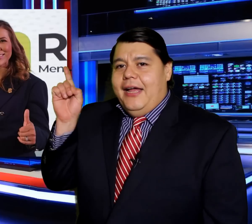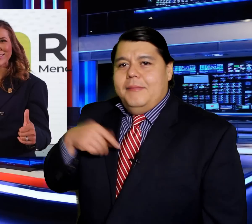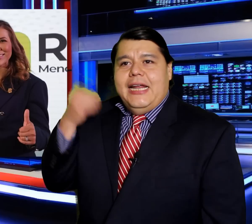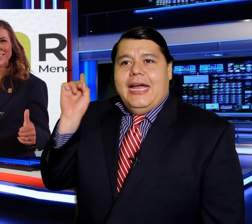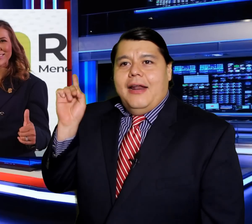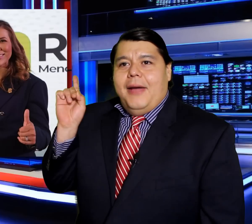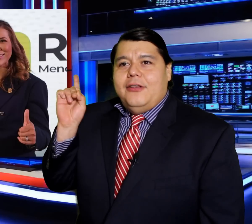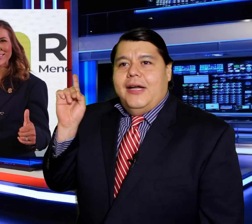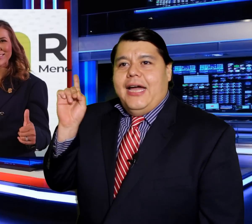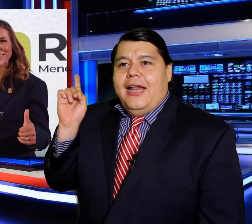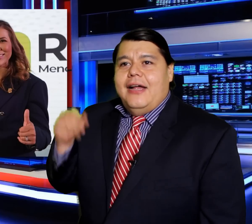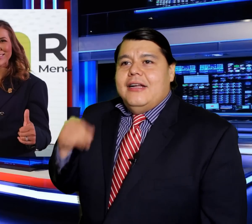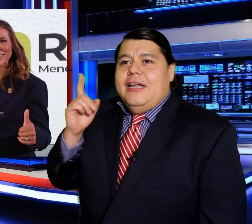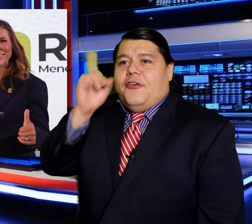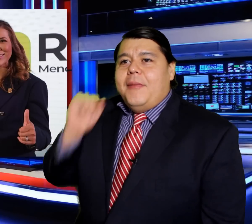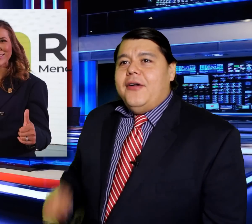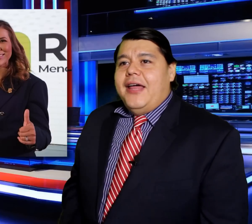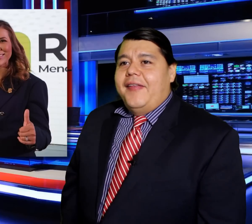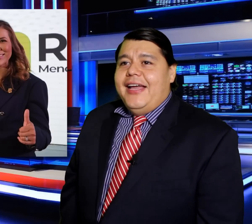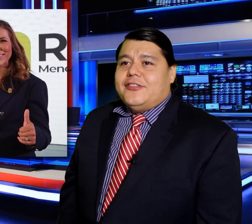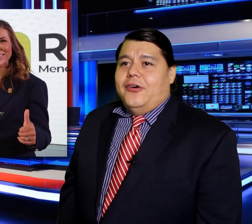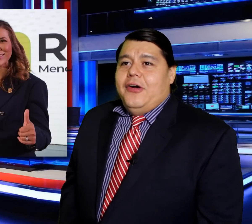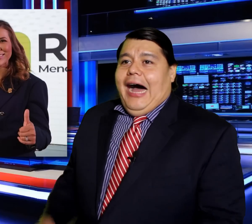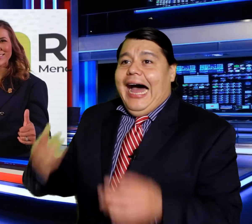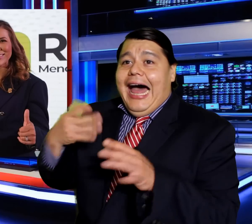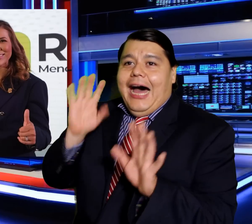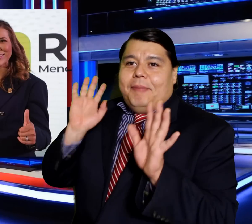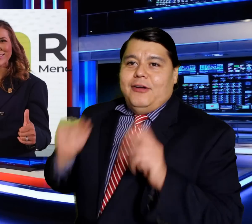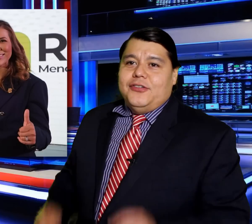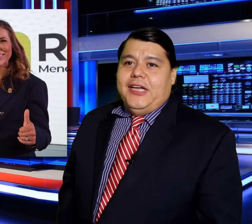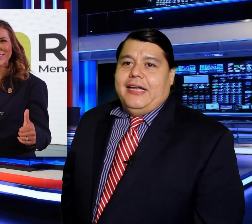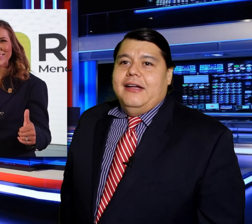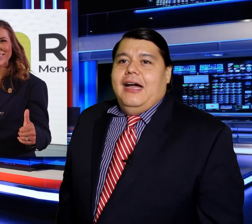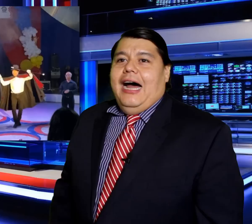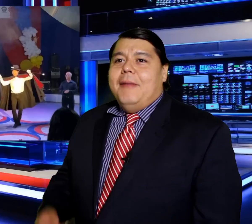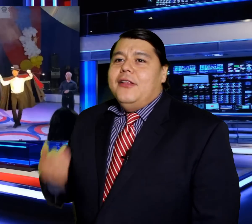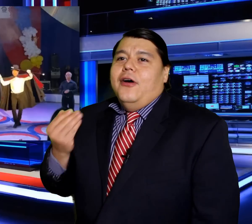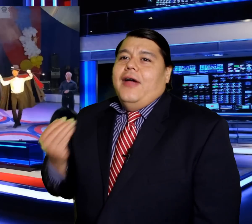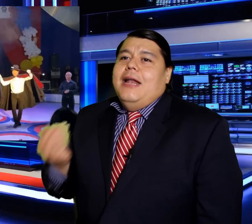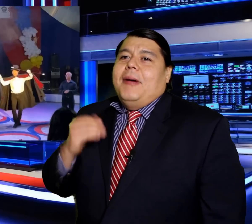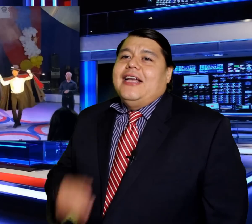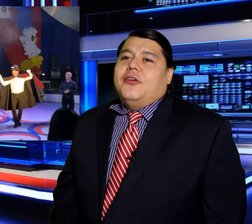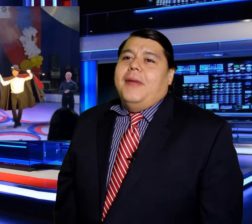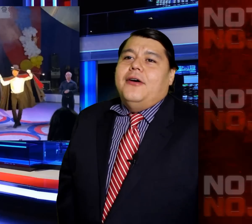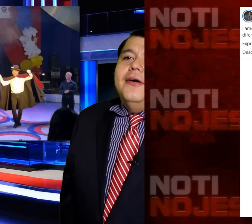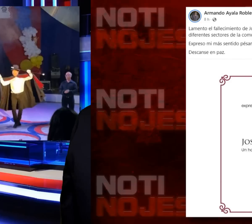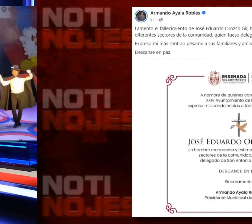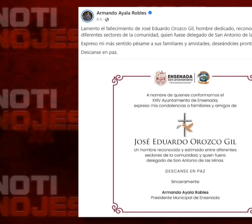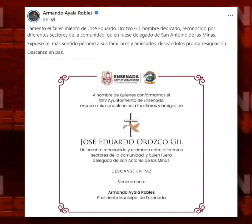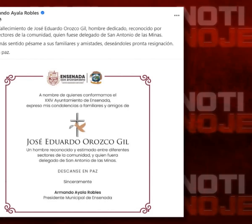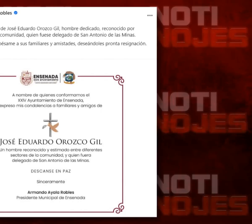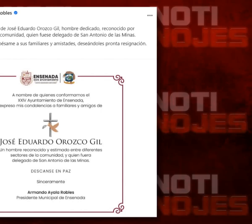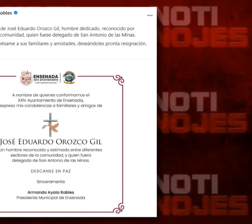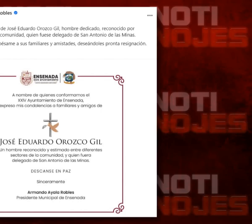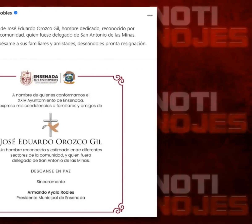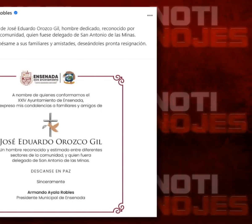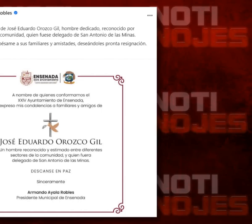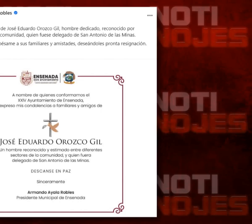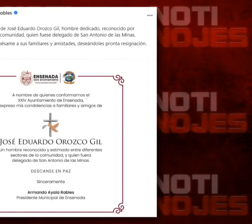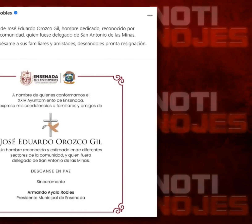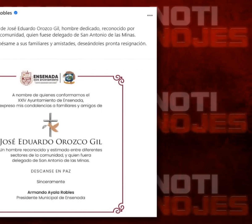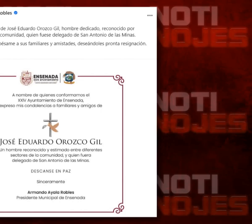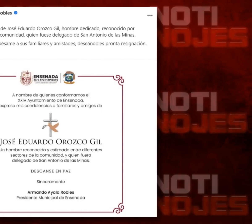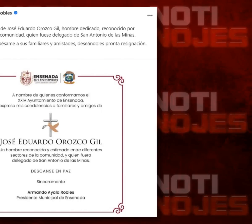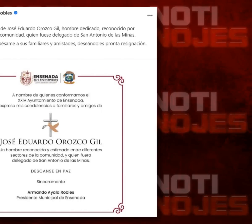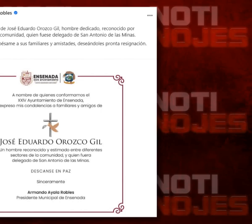Ni Marina ni Armando Ayala informaron nada de esto. ¡Ah! Pero eso sí, Armando el payaso mago lamentó la muerte en